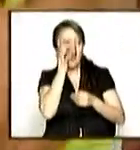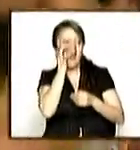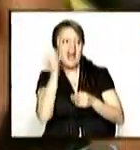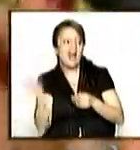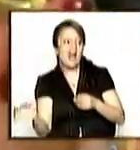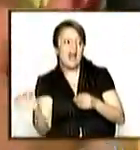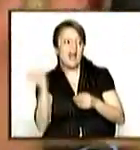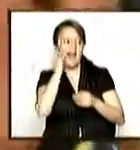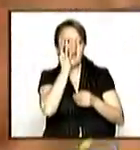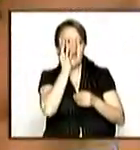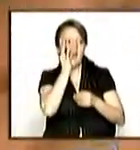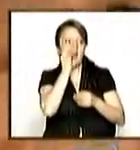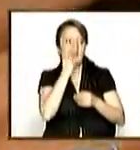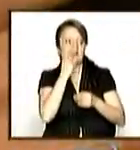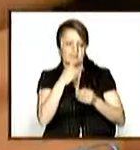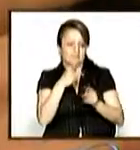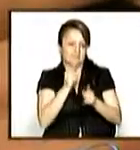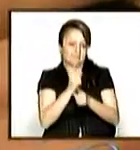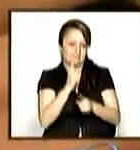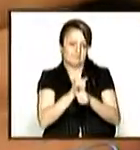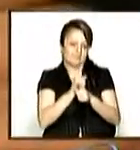se quita y se pone.